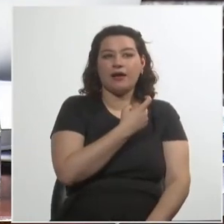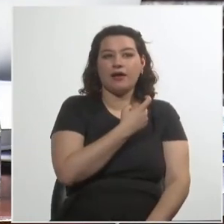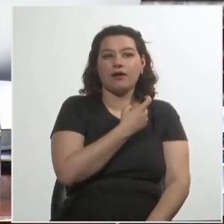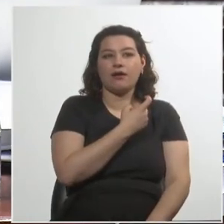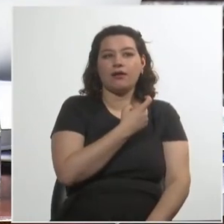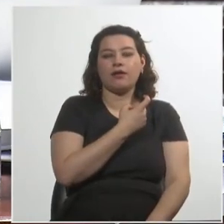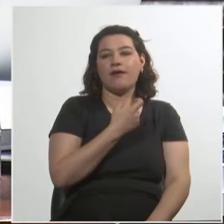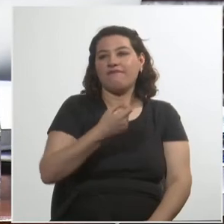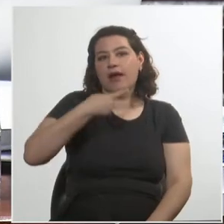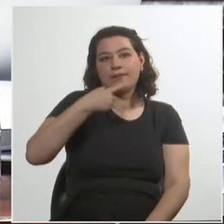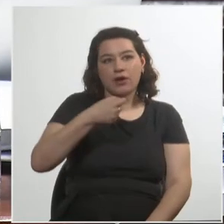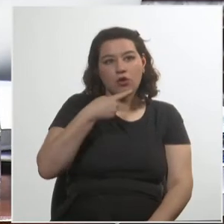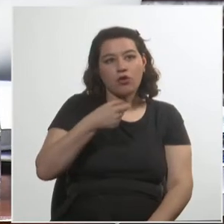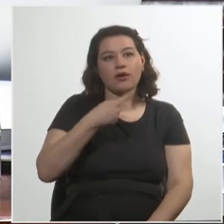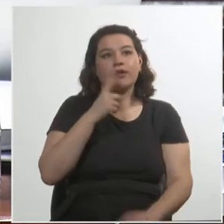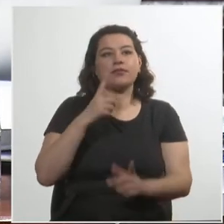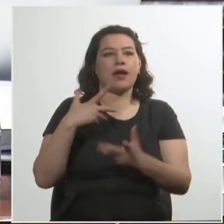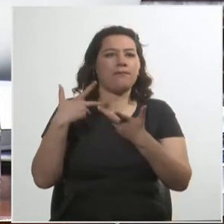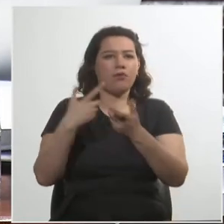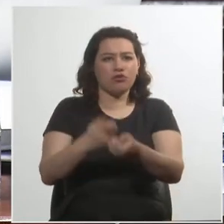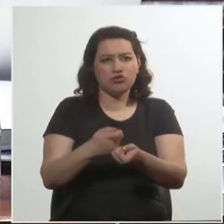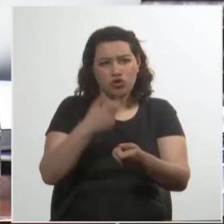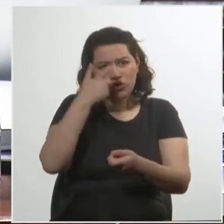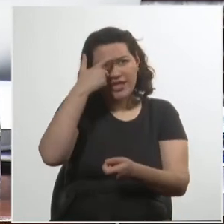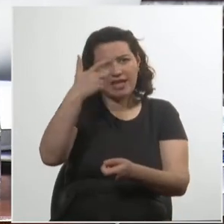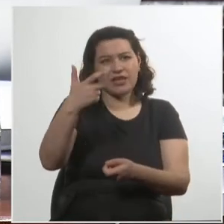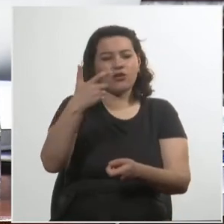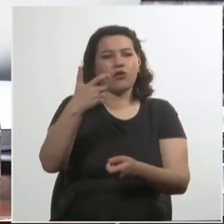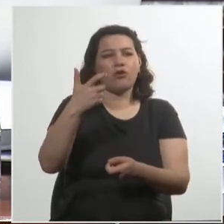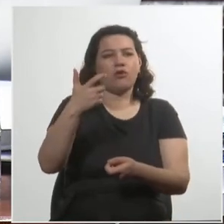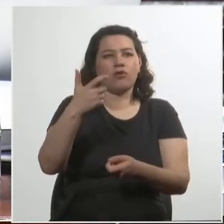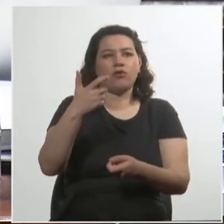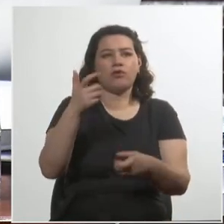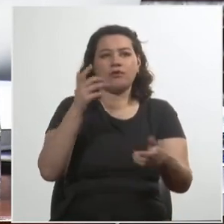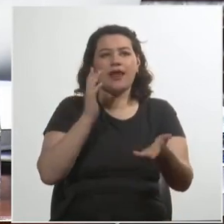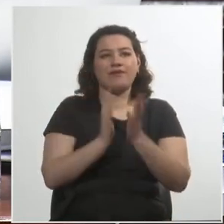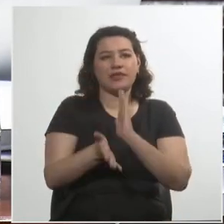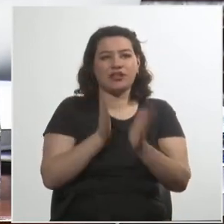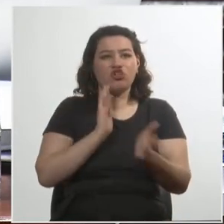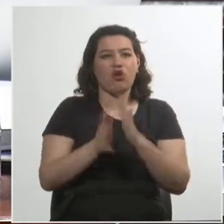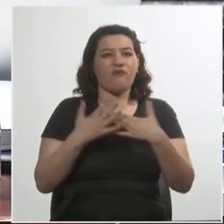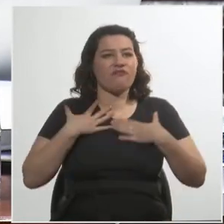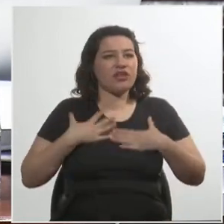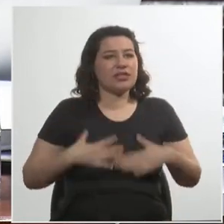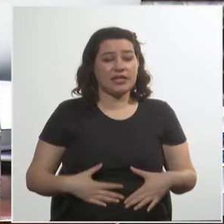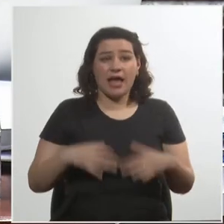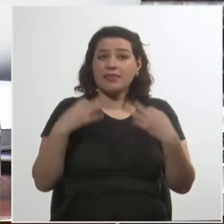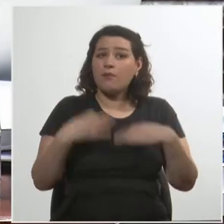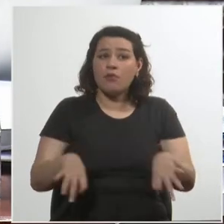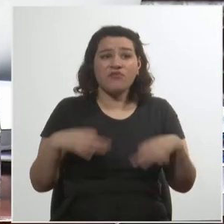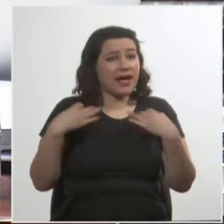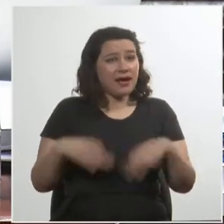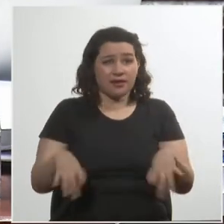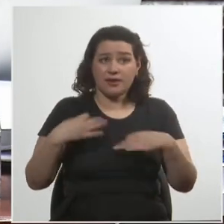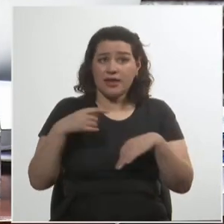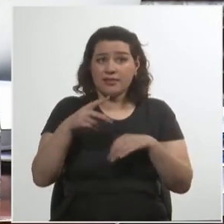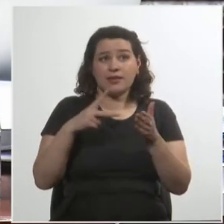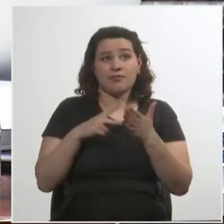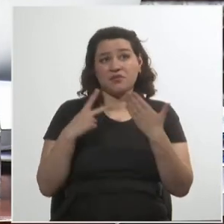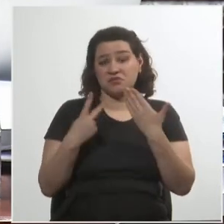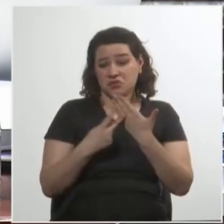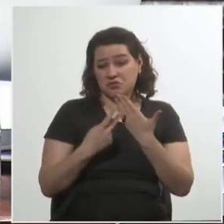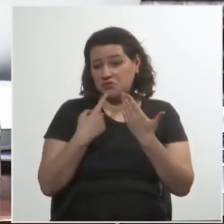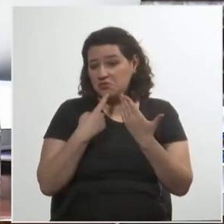farmacológica y un apoyo técnico y científico rehabilitación física y está muy bien este proyecto